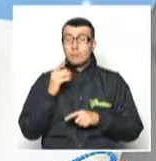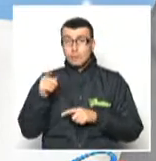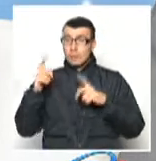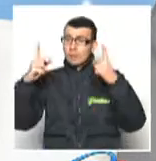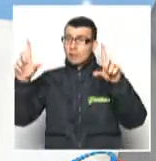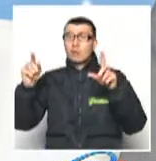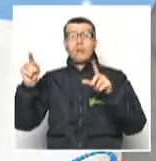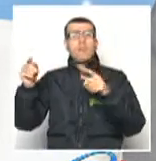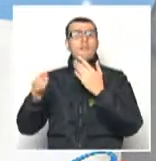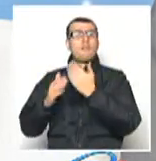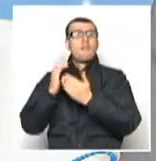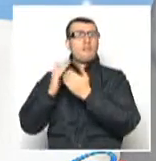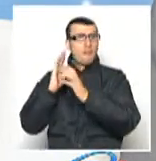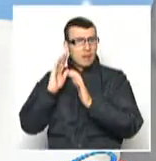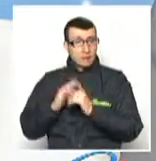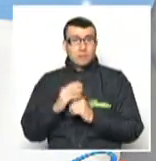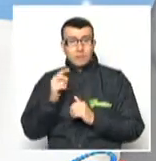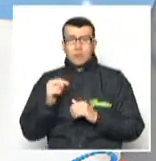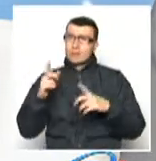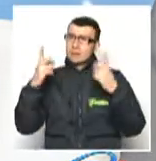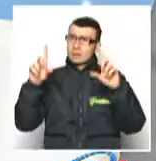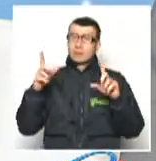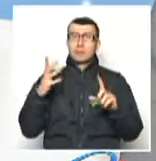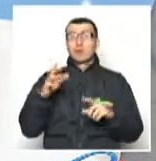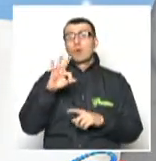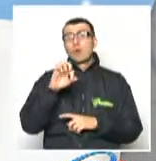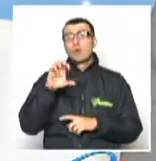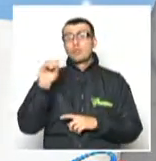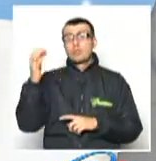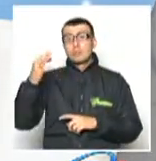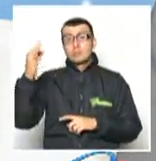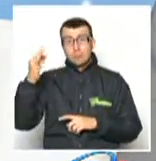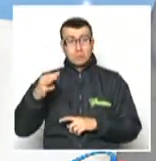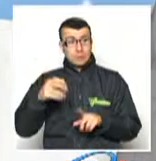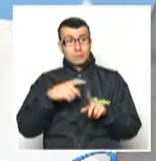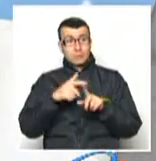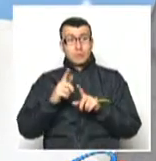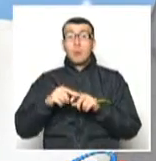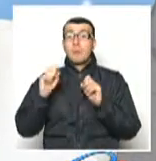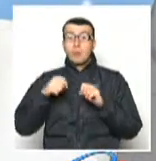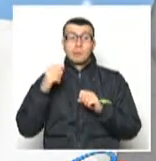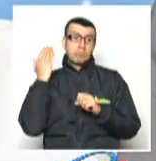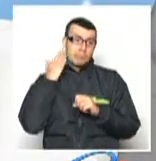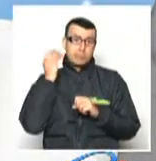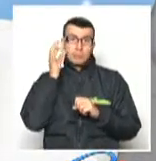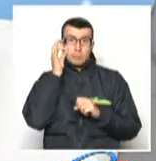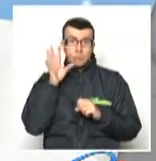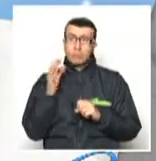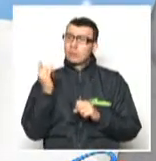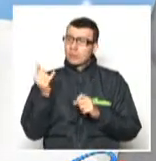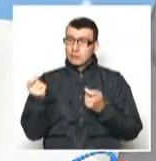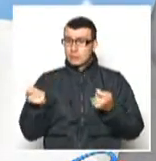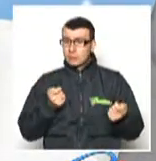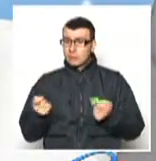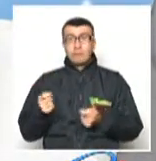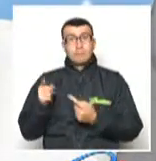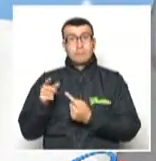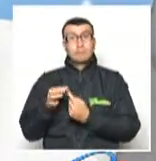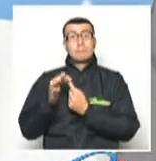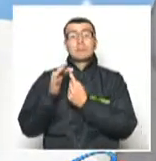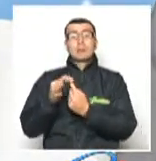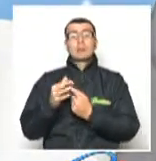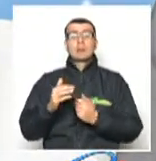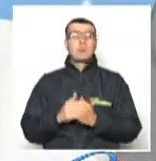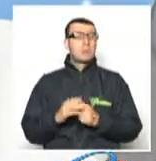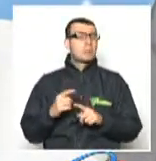que eso es muy sencillo, esto es una patología que más o menos el 80% de la población mundial puede sufrir, entonces es una patología que debe ser tratada por un especialista, pero